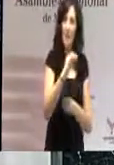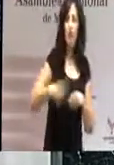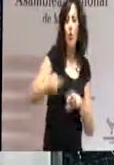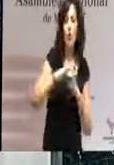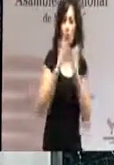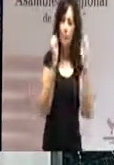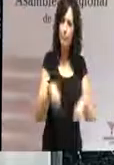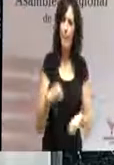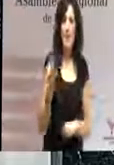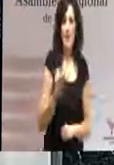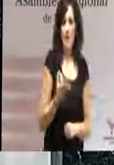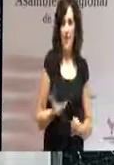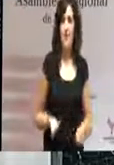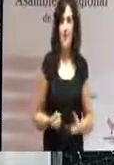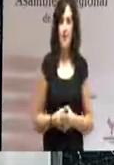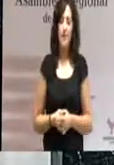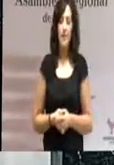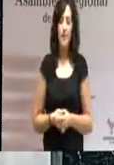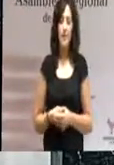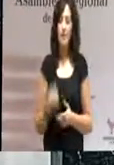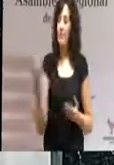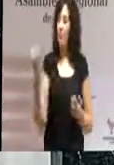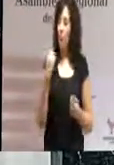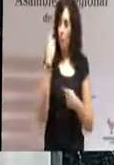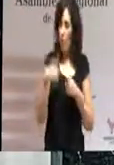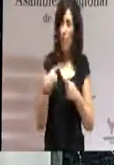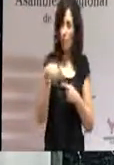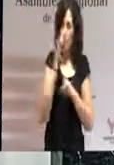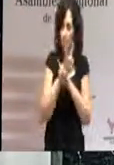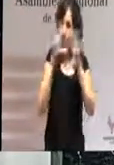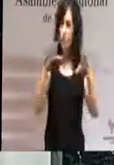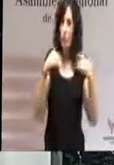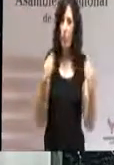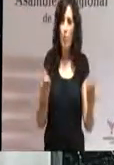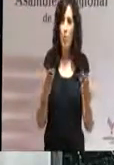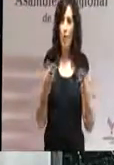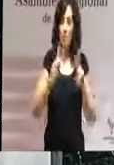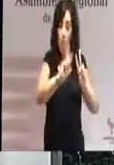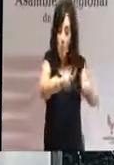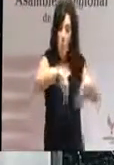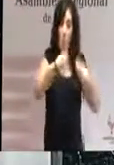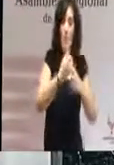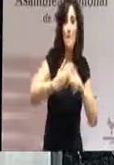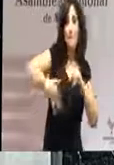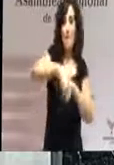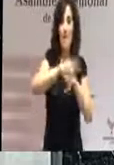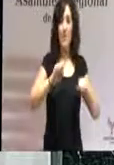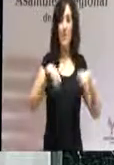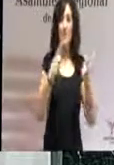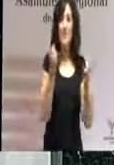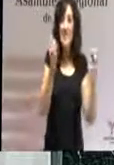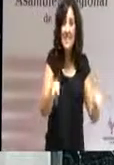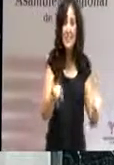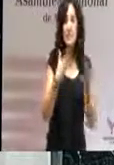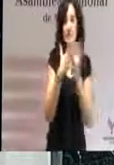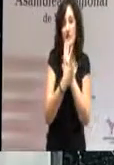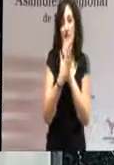Hay que tener en cuenta y muy claro que sin regeneración medioambiental no habrá